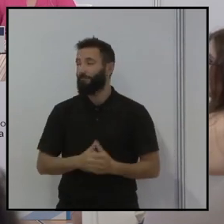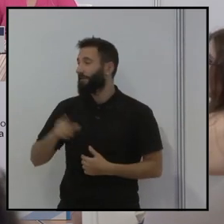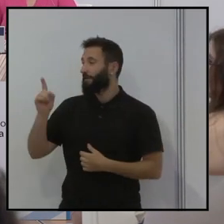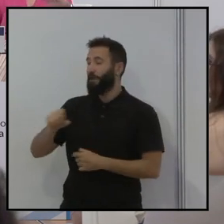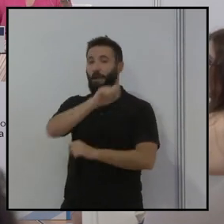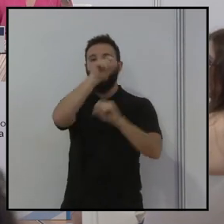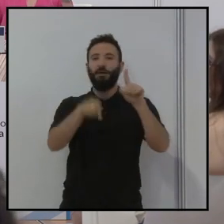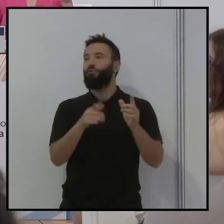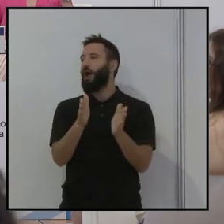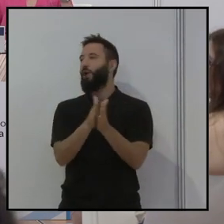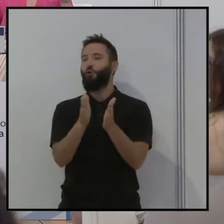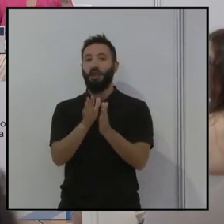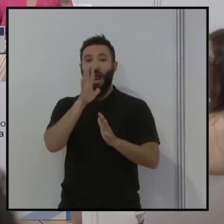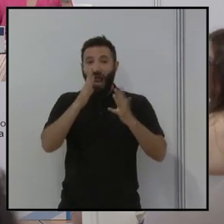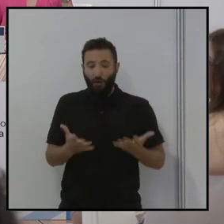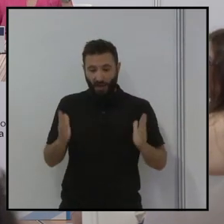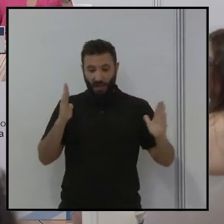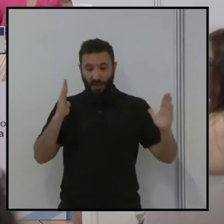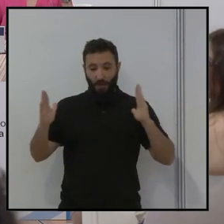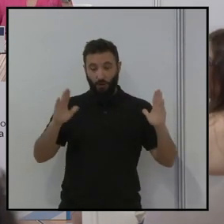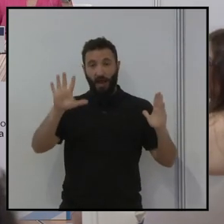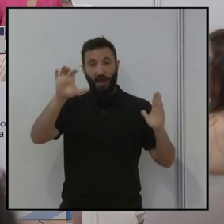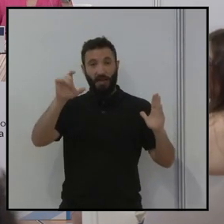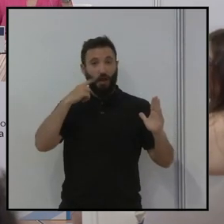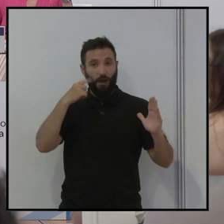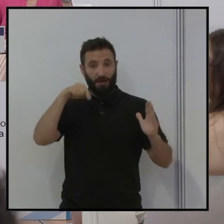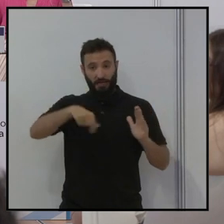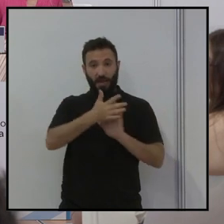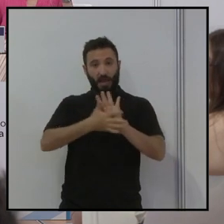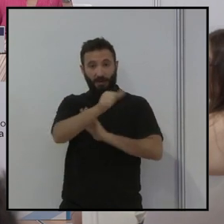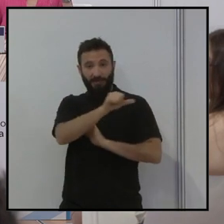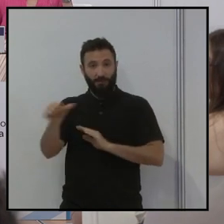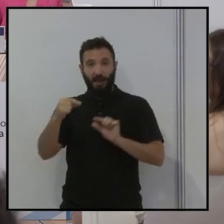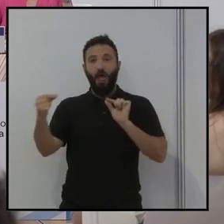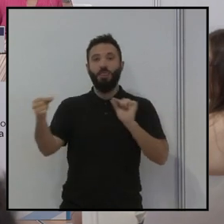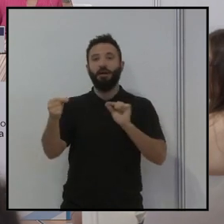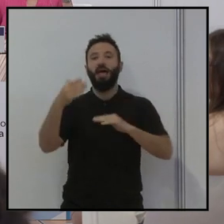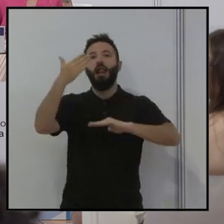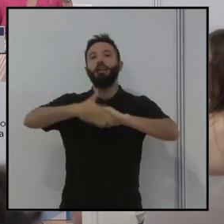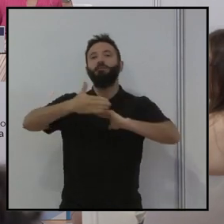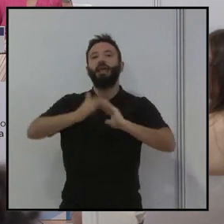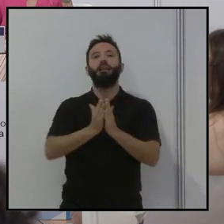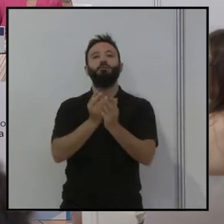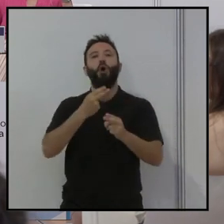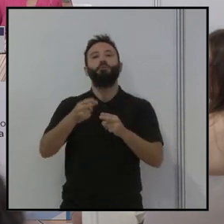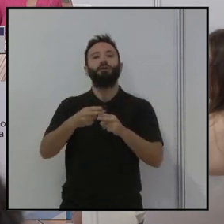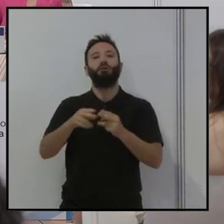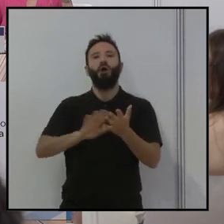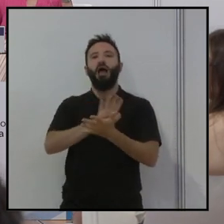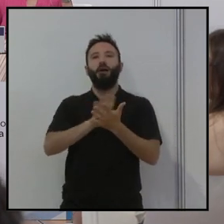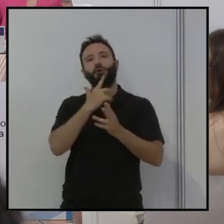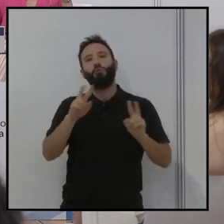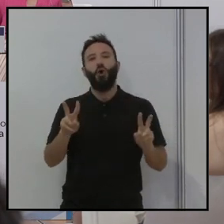nuestra compañera. En este pabellón CaixaBank, esta semana, en un debate que se llamaba Los límites del libro político, se dejó una especie de titular